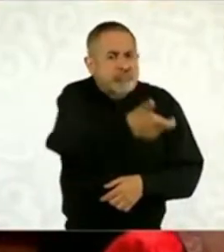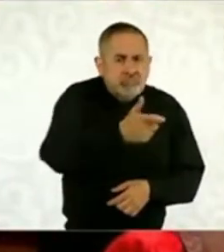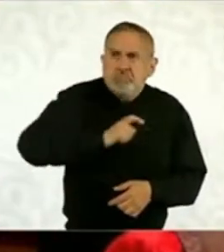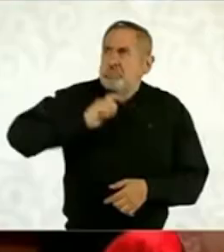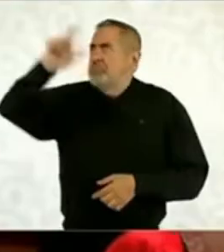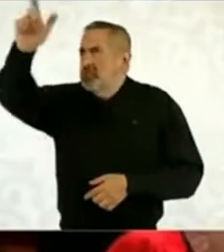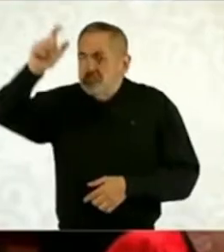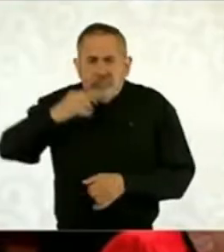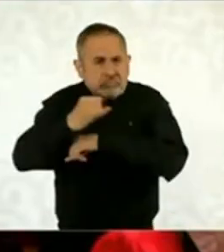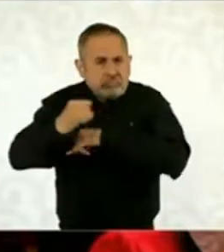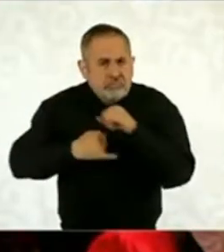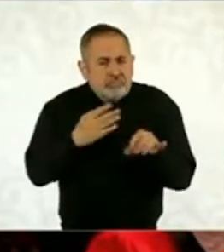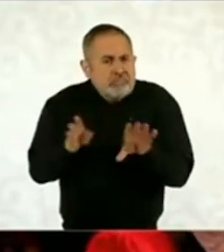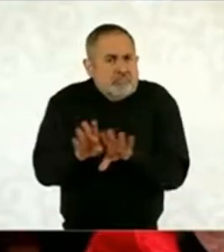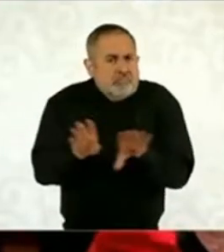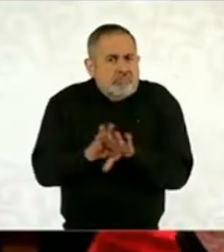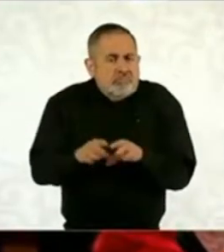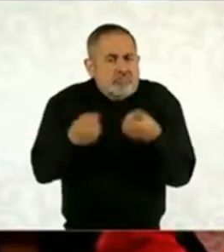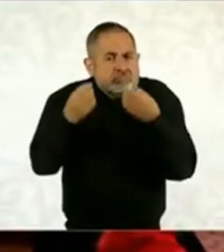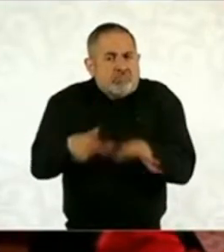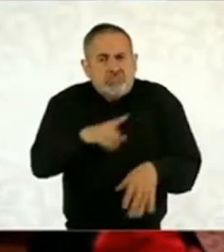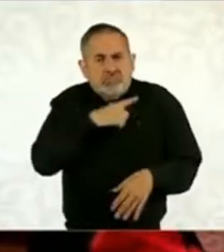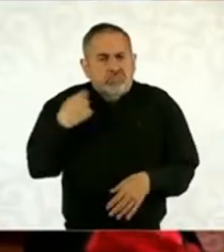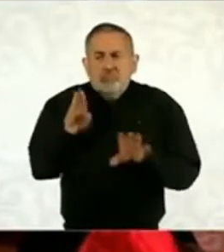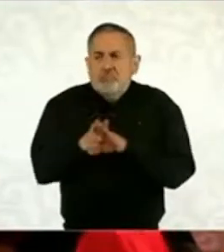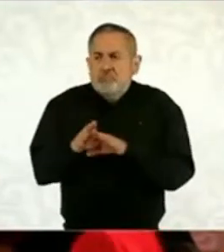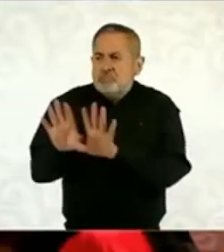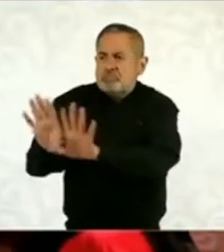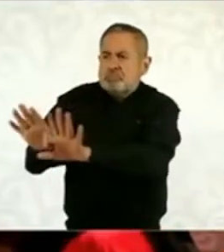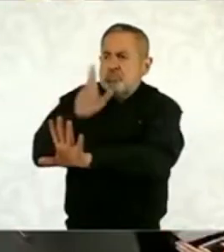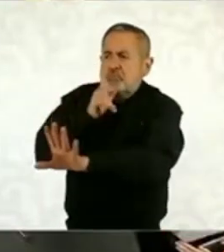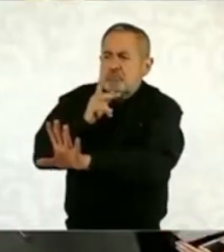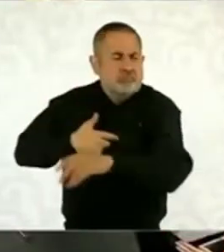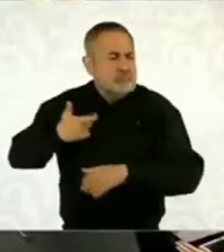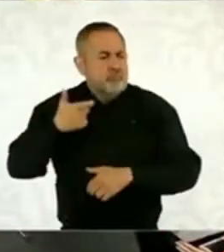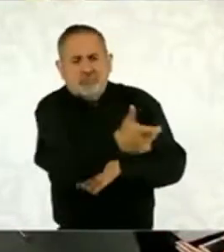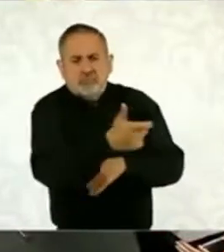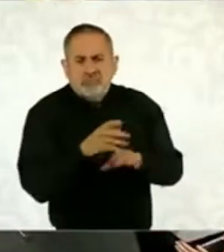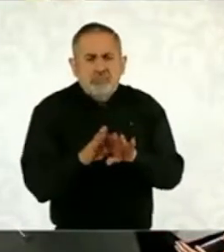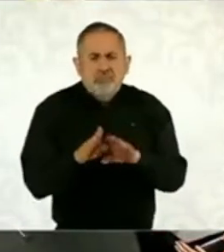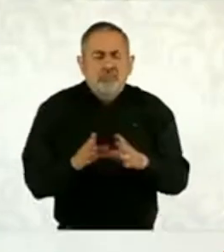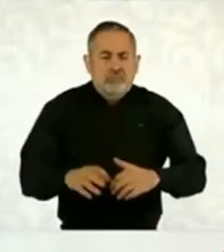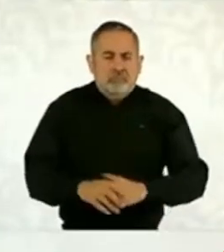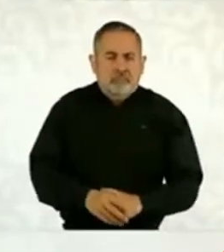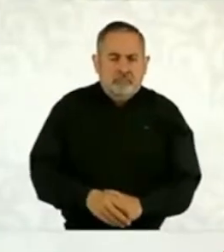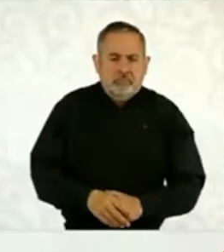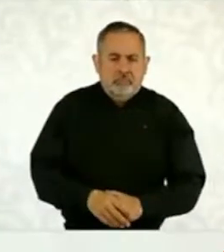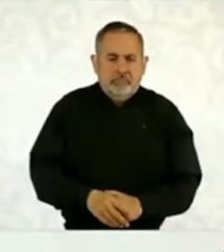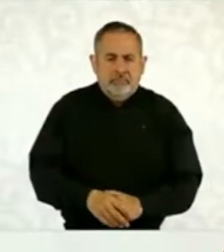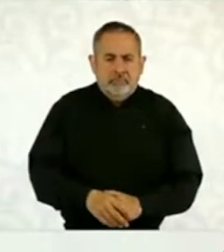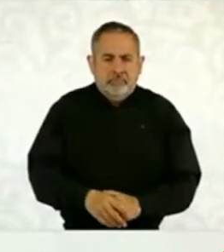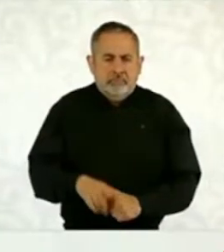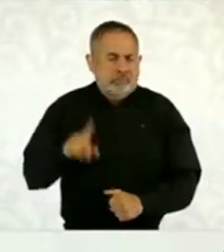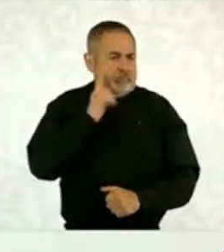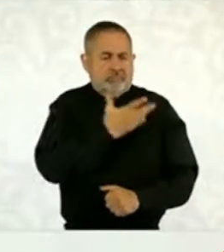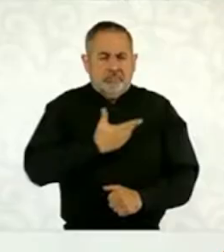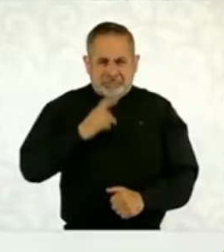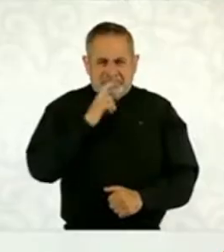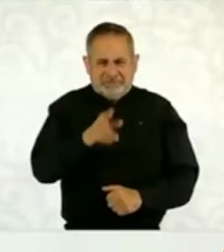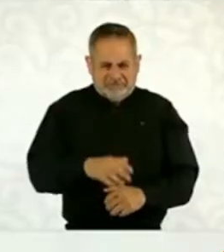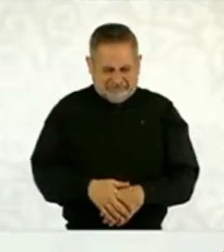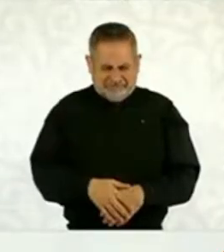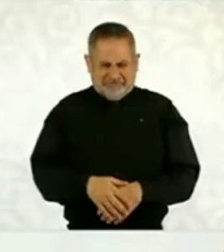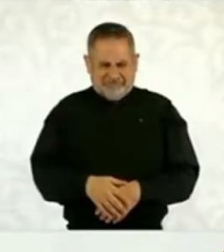en el déficit fiscal esta decisión del Pemex Proa? No hay ningún Pemex Proa, no sé de dónde saca